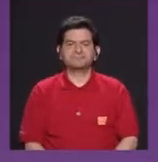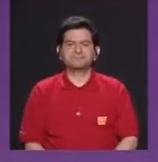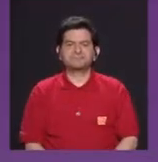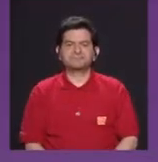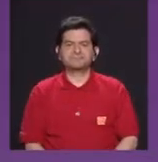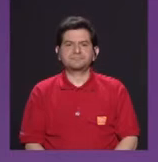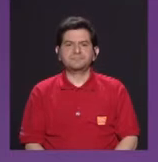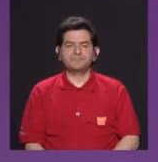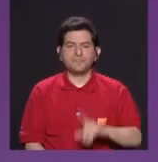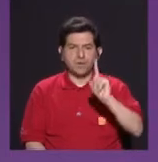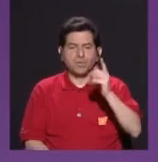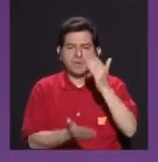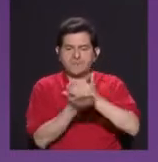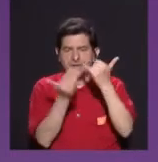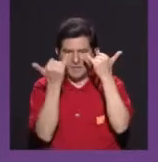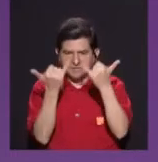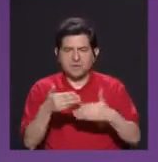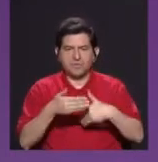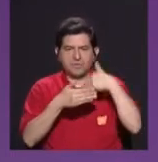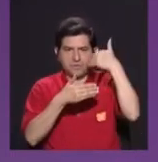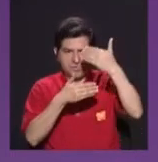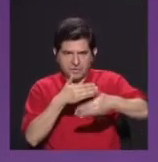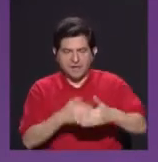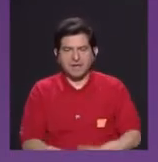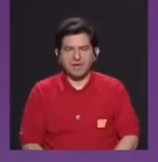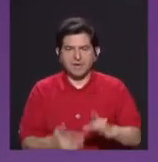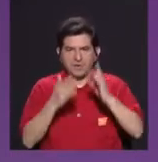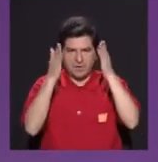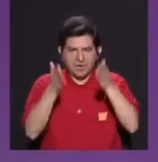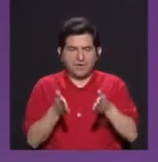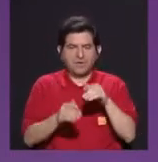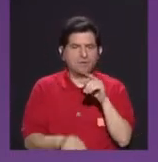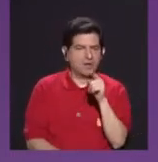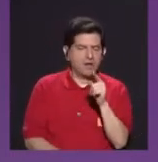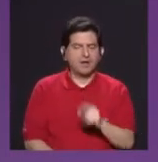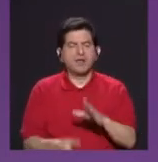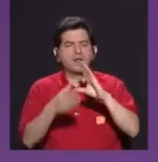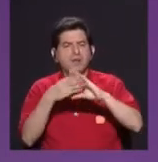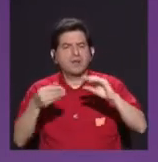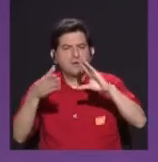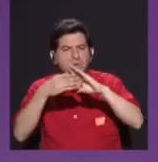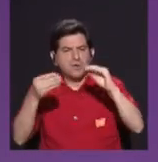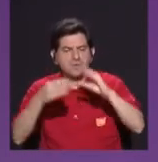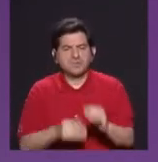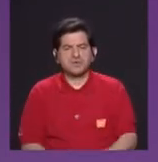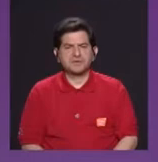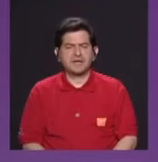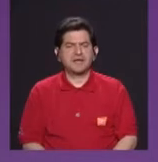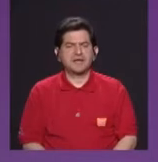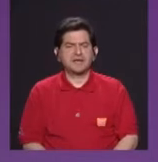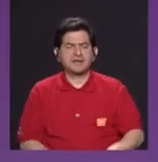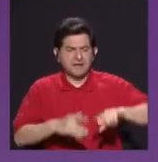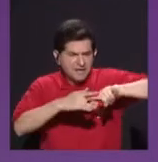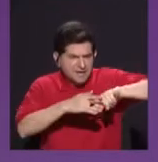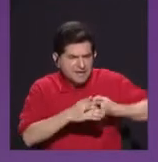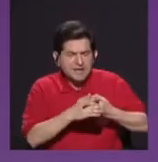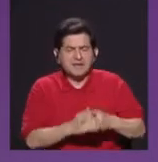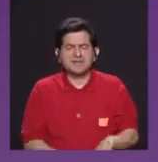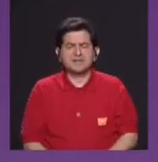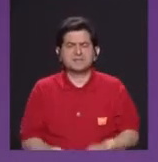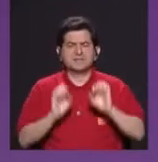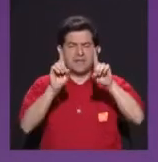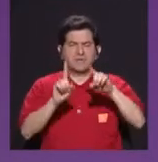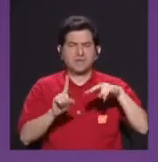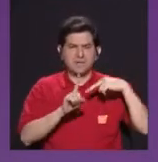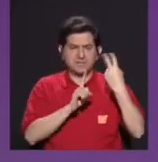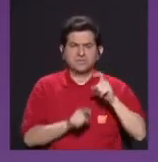vamos a ir a una pausa y cuando regresemos el especialista nos va a comentar cómo se introduce la educación con perspectiva de